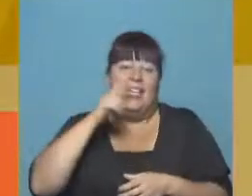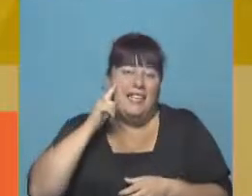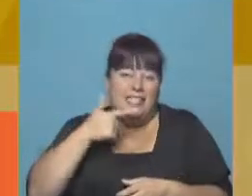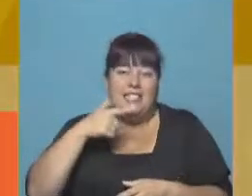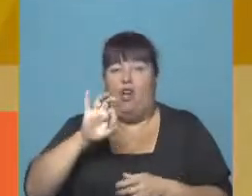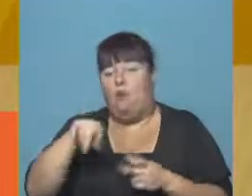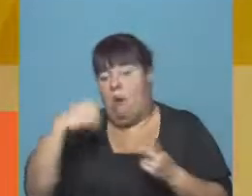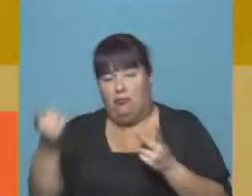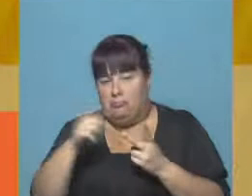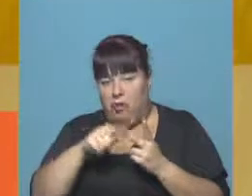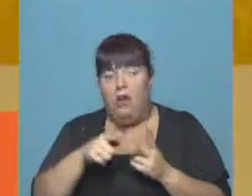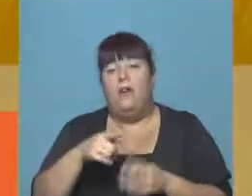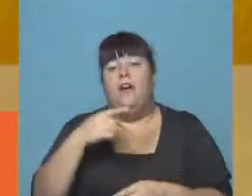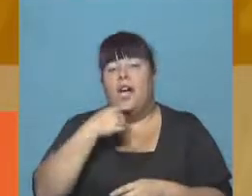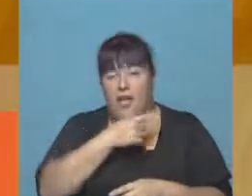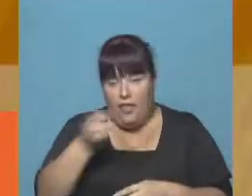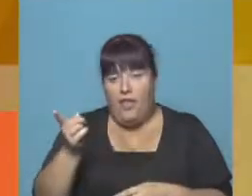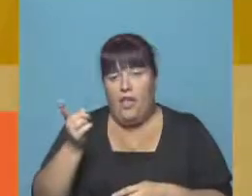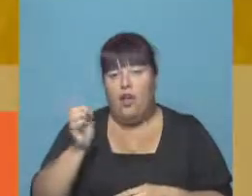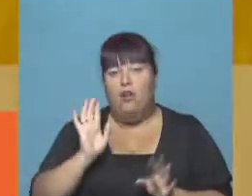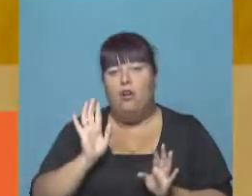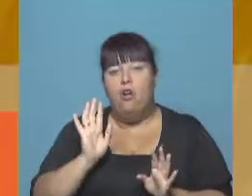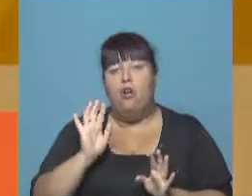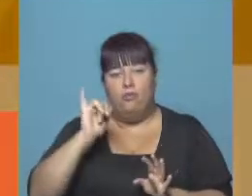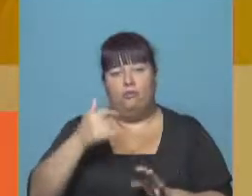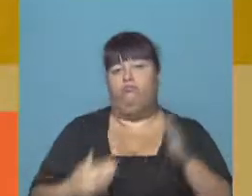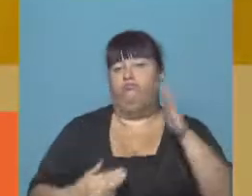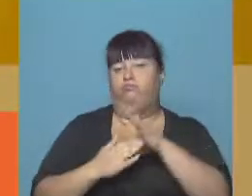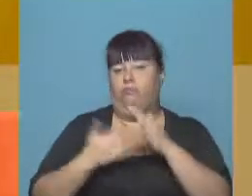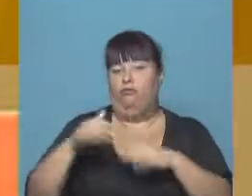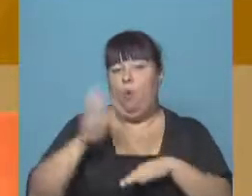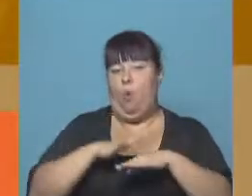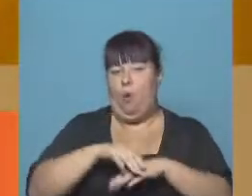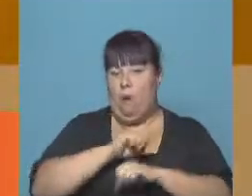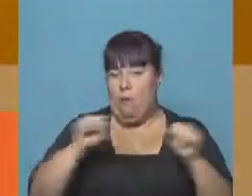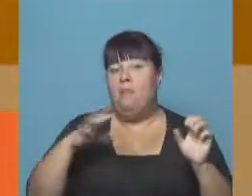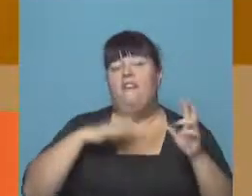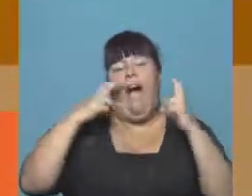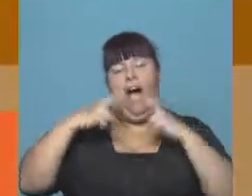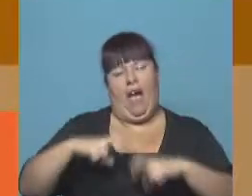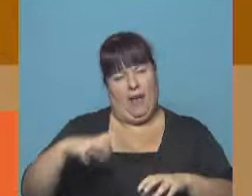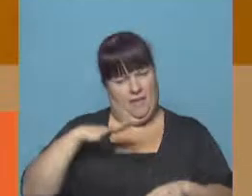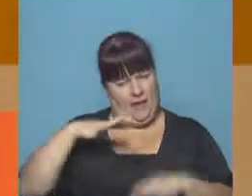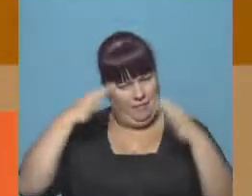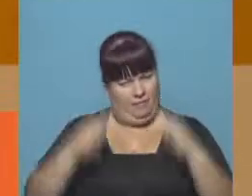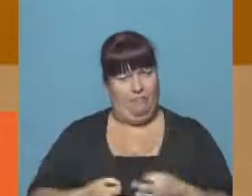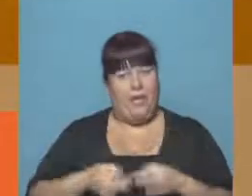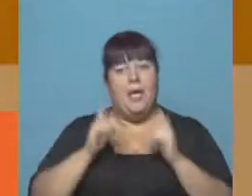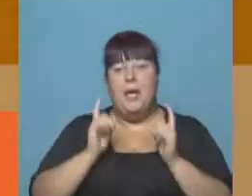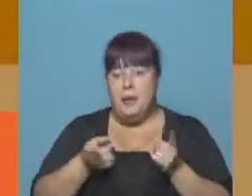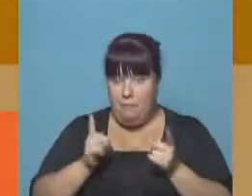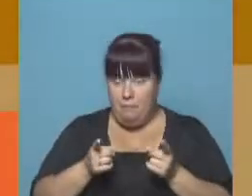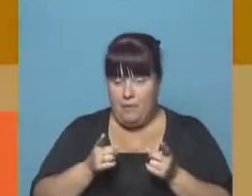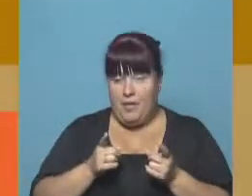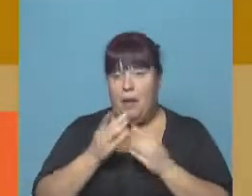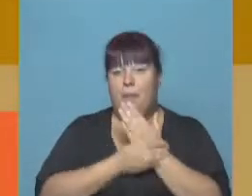Daesh, ha dicho que tiene la autoría de este atentado, pero hay que investigarlo todavía. Ni la misma primera